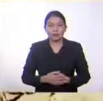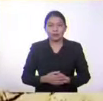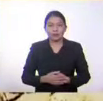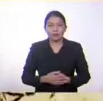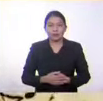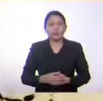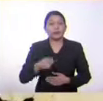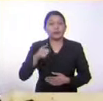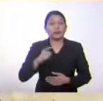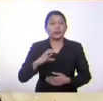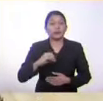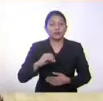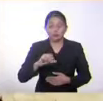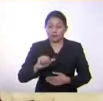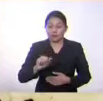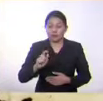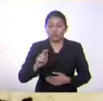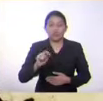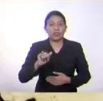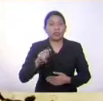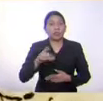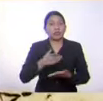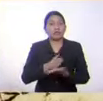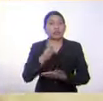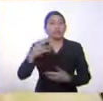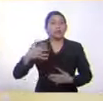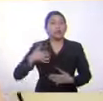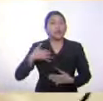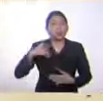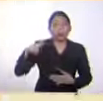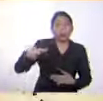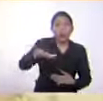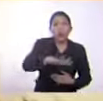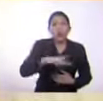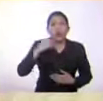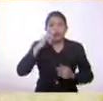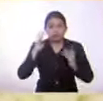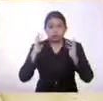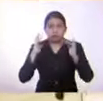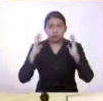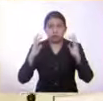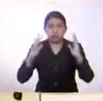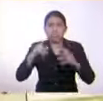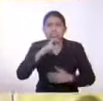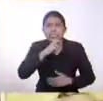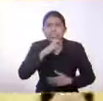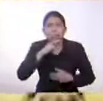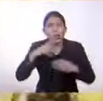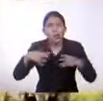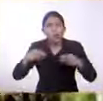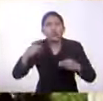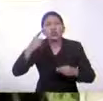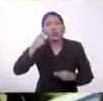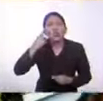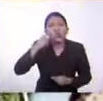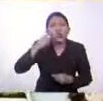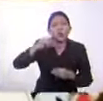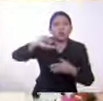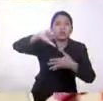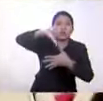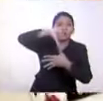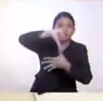El coatí vive en los bosques secos y húmedos de América del Sur, desde Colombia y